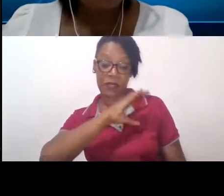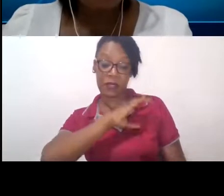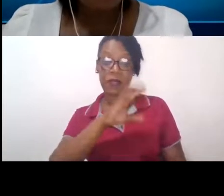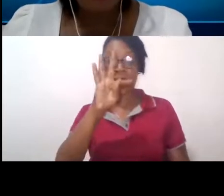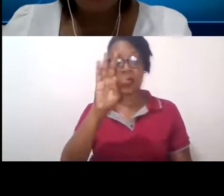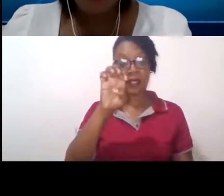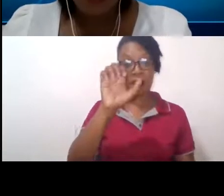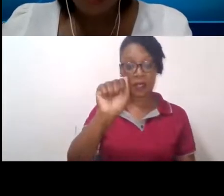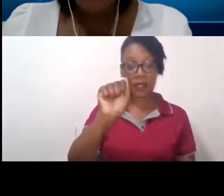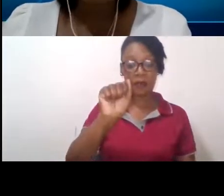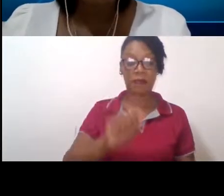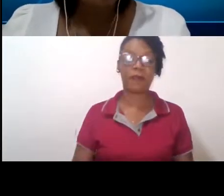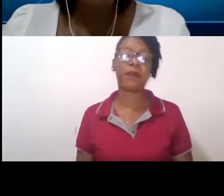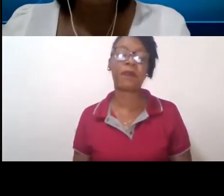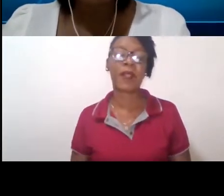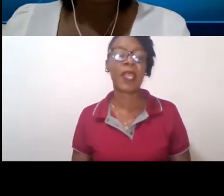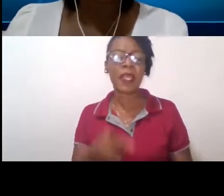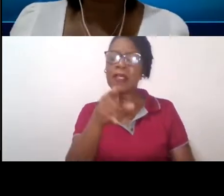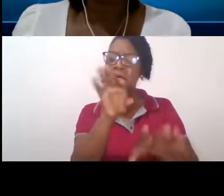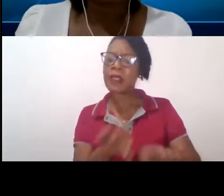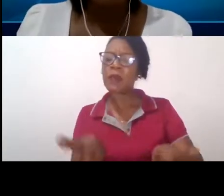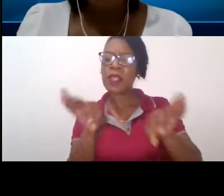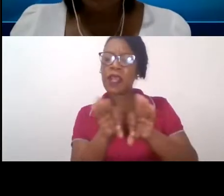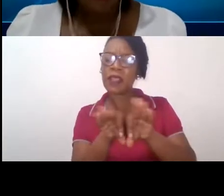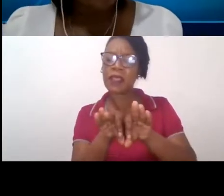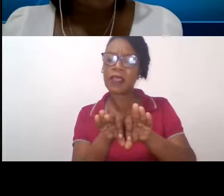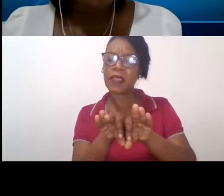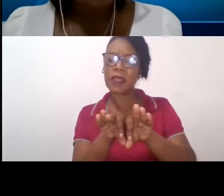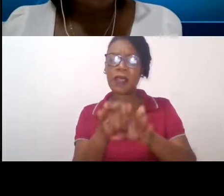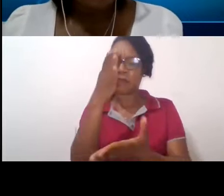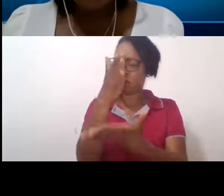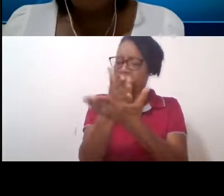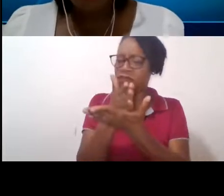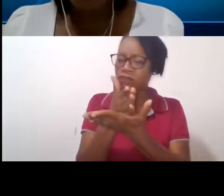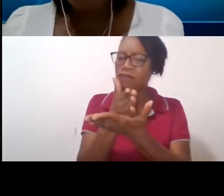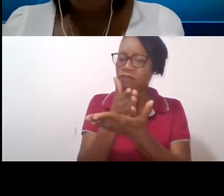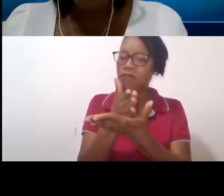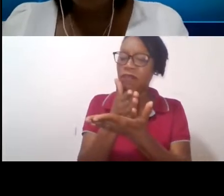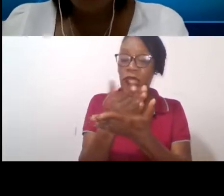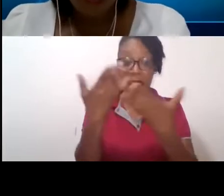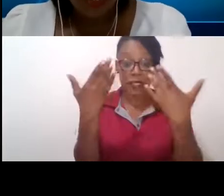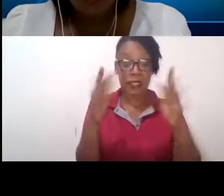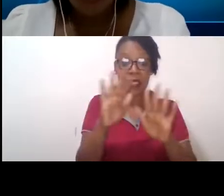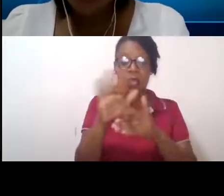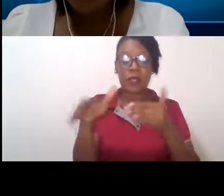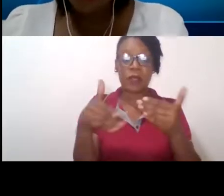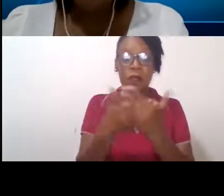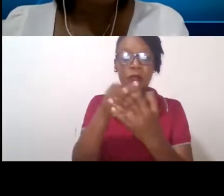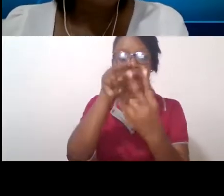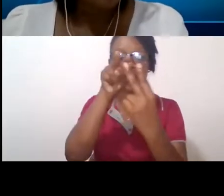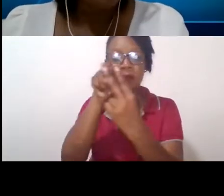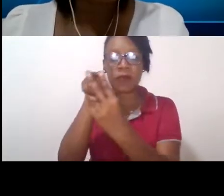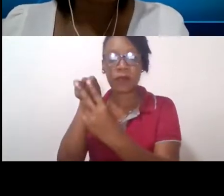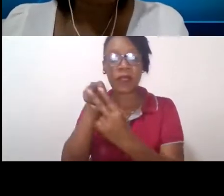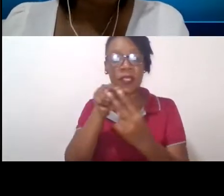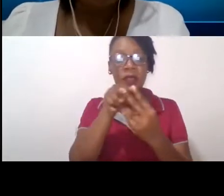TEA. Es importante que hagamos una pausa acá. Ya todos vamos conociendo que el